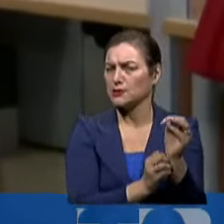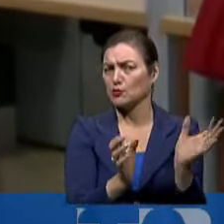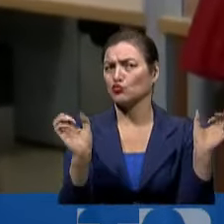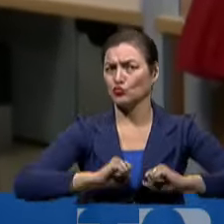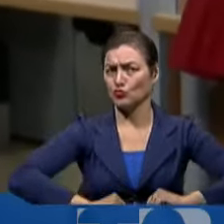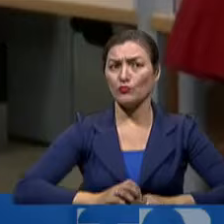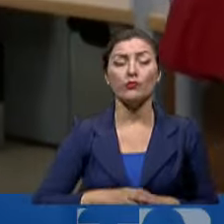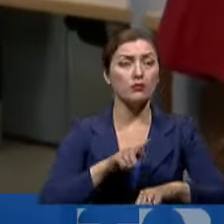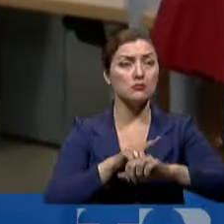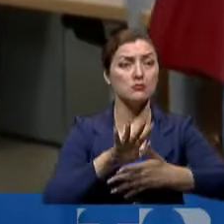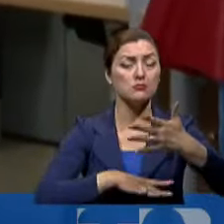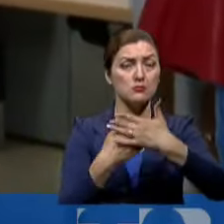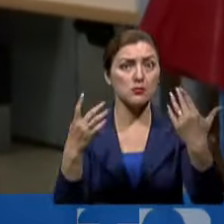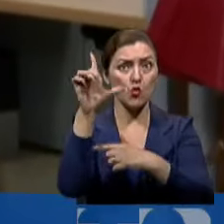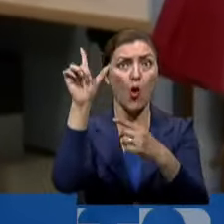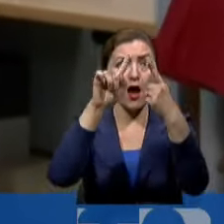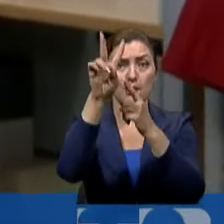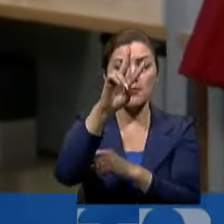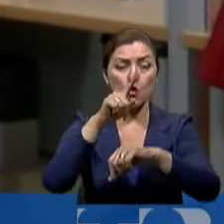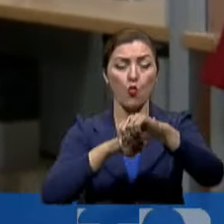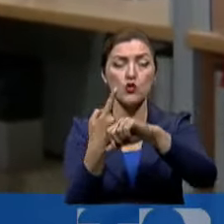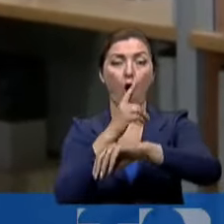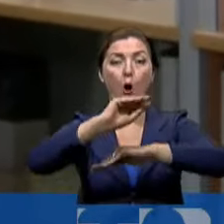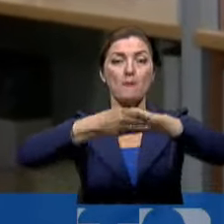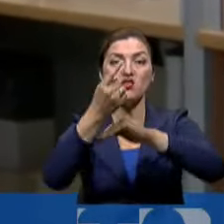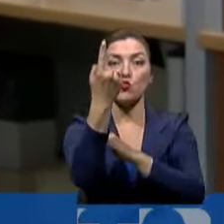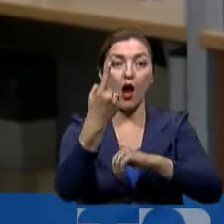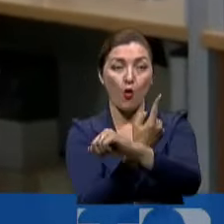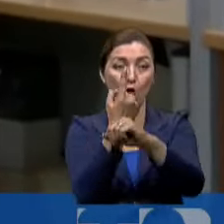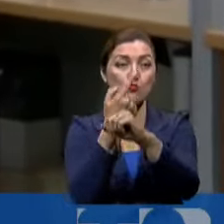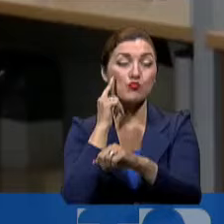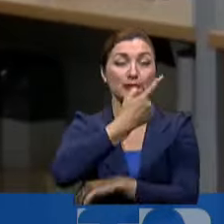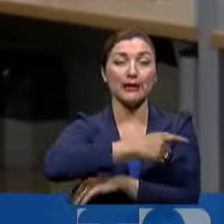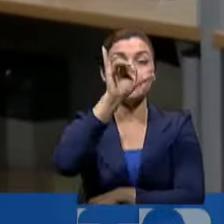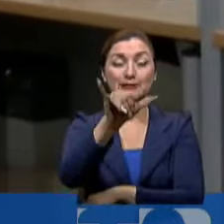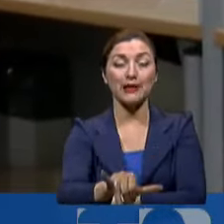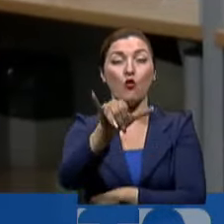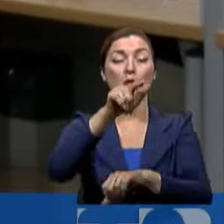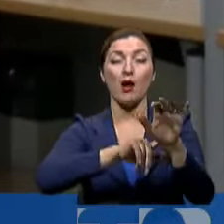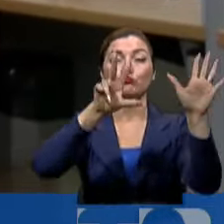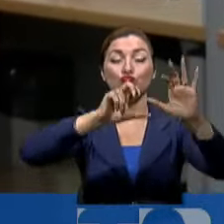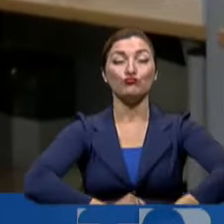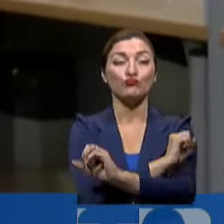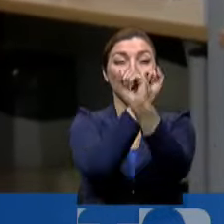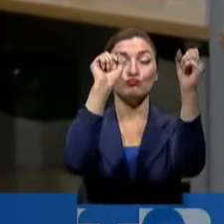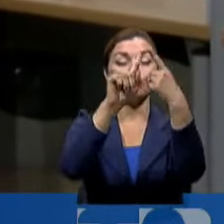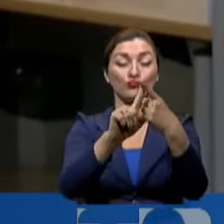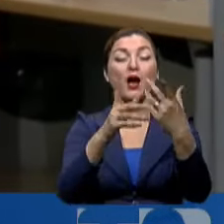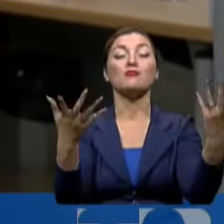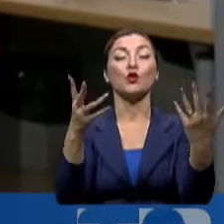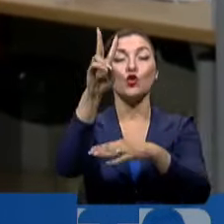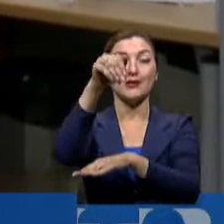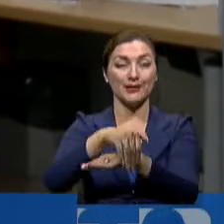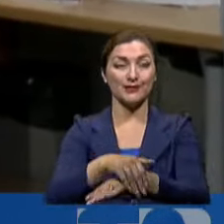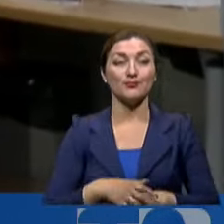Esta extensión de horarios es de lunes a viernes, una hora adicional, y también los días sábado desde las 8 de la mañana hasta las